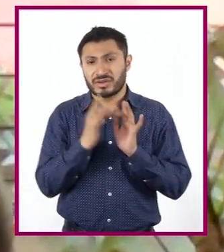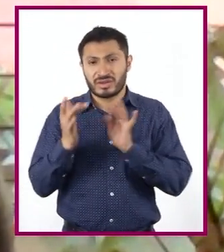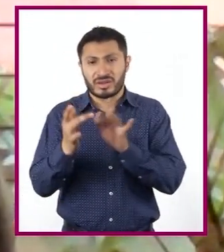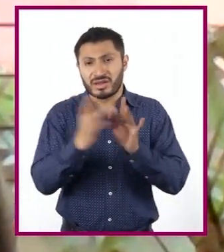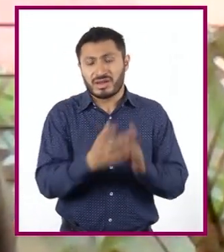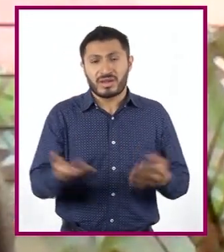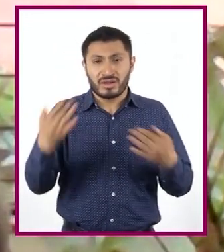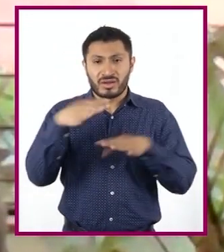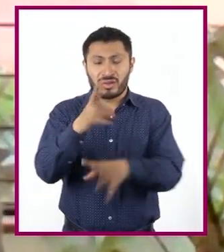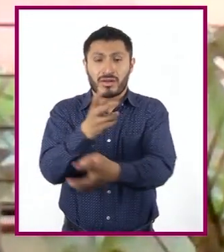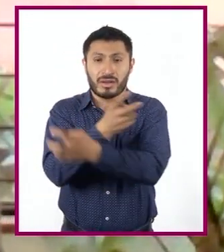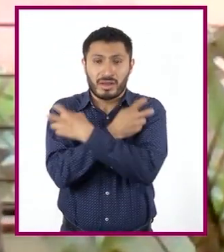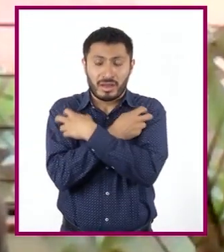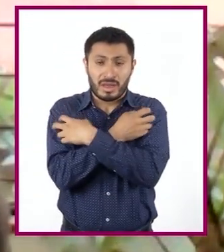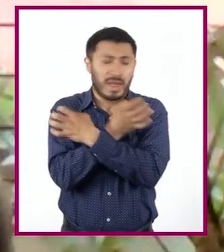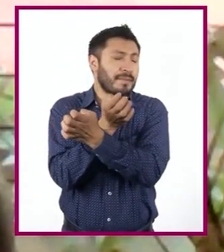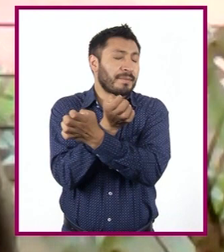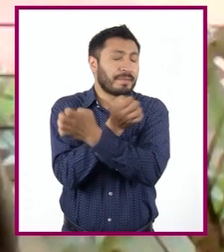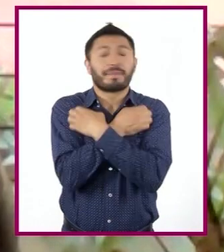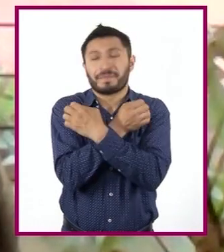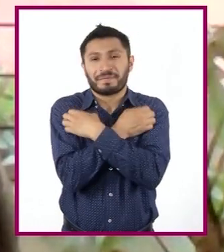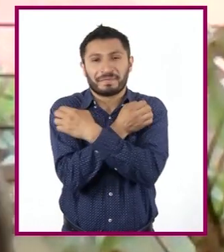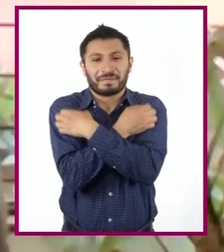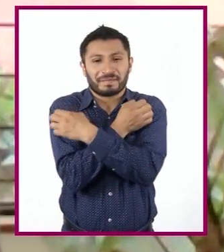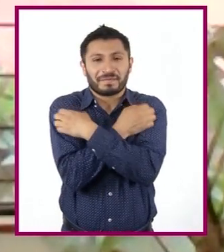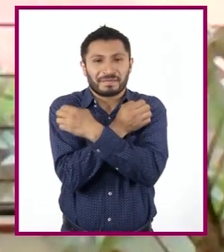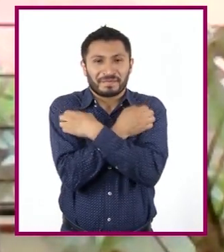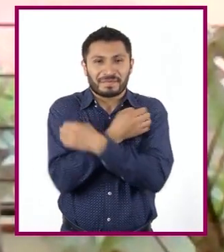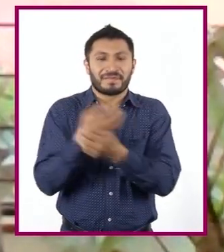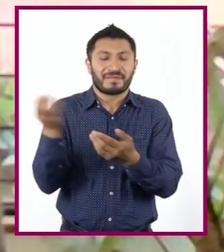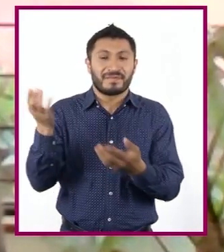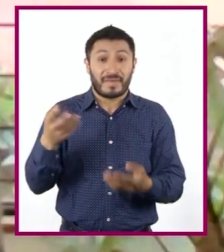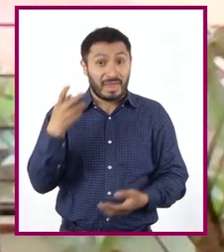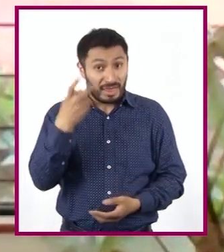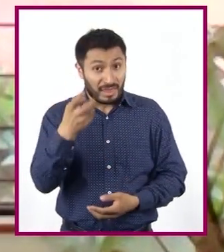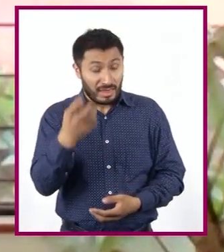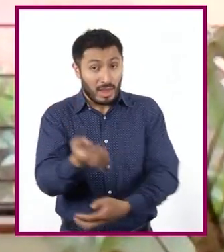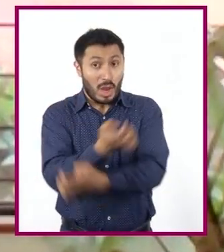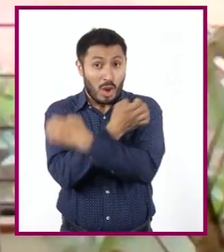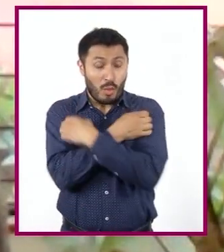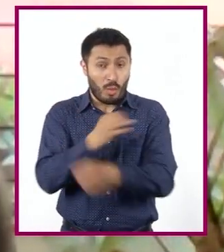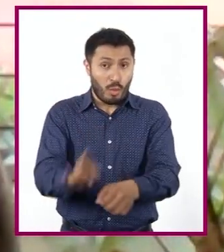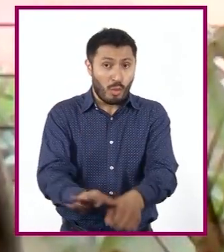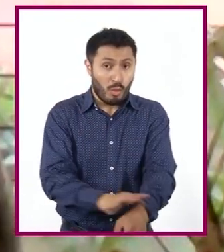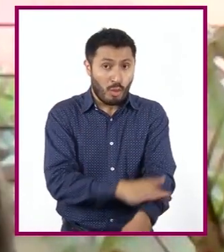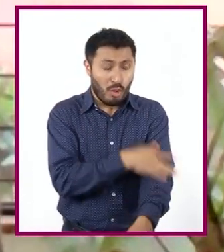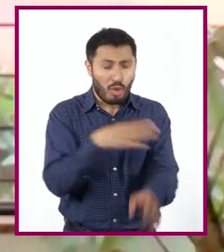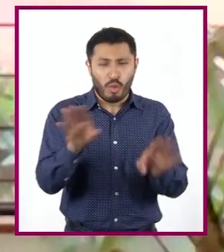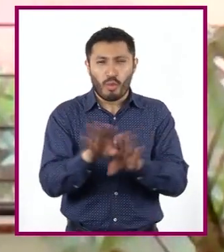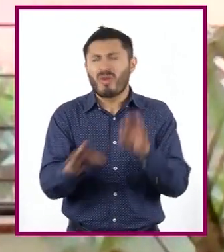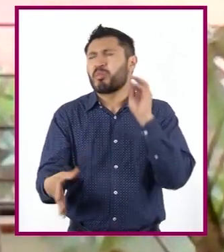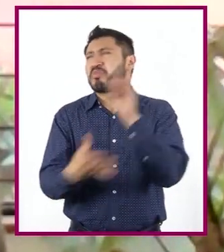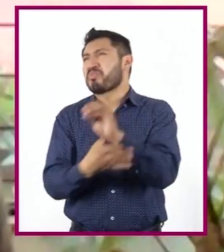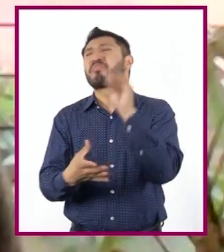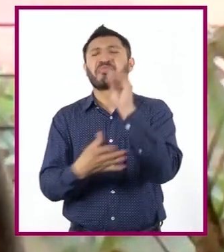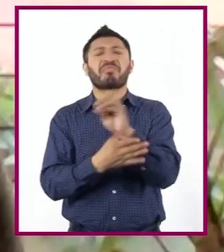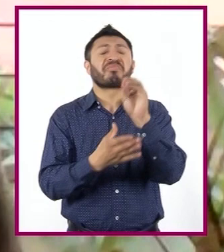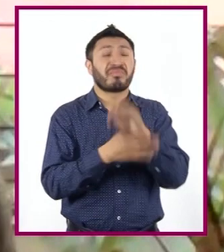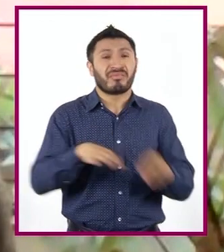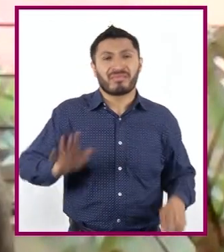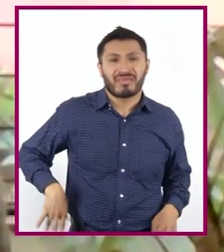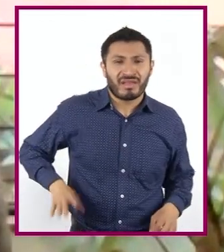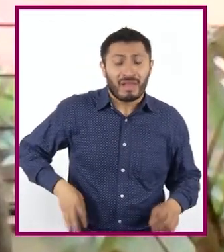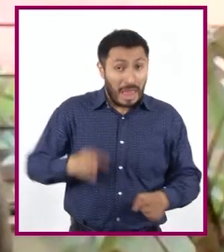pregunta. Efectivamente, y más en los días que atravesamos, ¿verdad? De crisis, en los días de incertidumbre que estamos pasando,